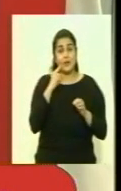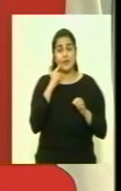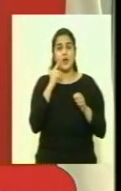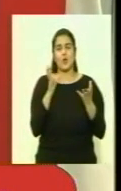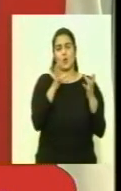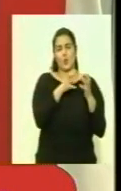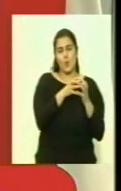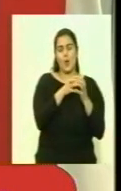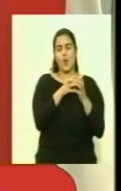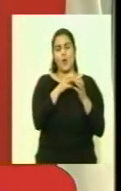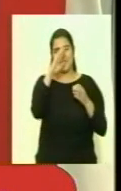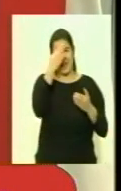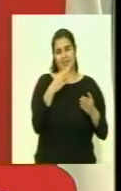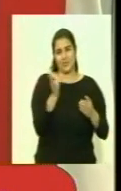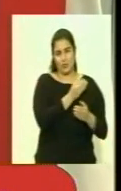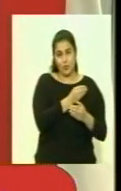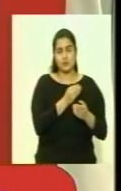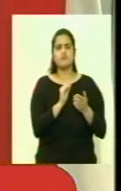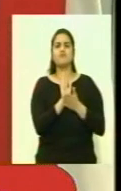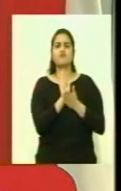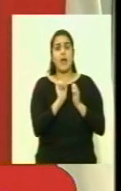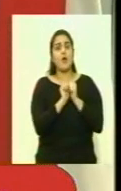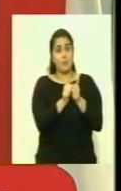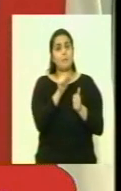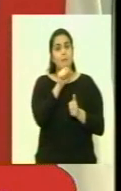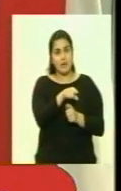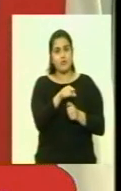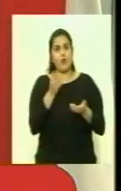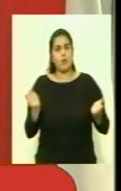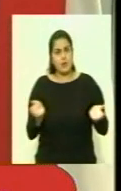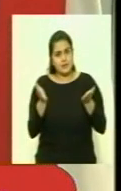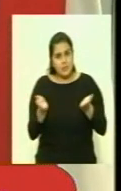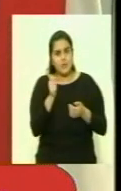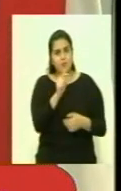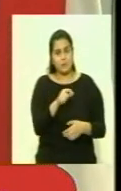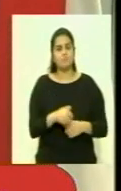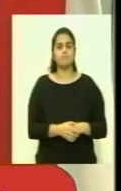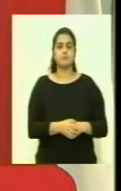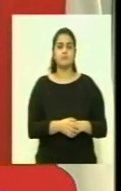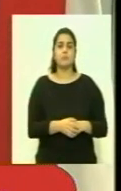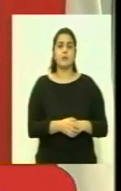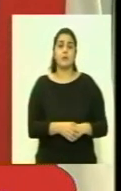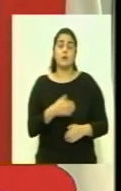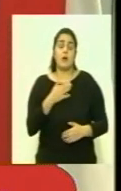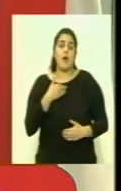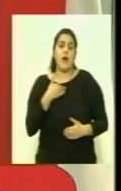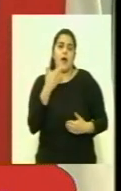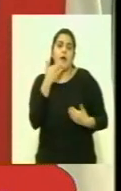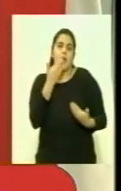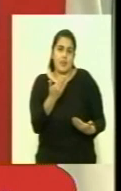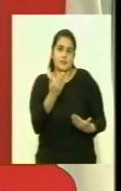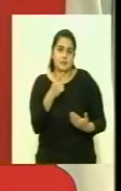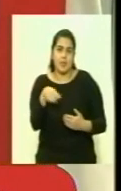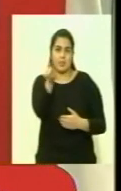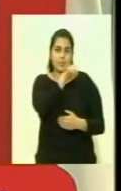bloques del Frente de Todos, acompañó esas iniciativas. Mis palabras de agradecimiento